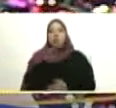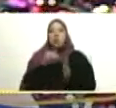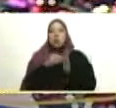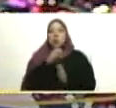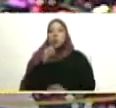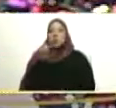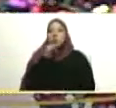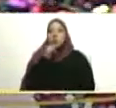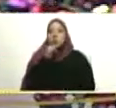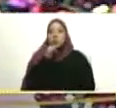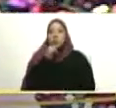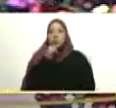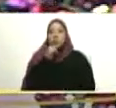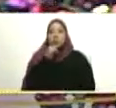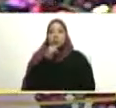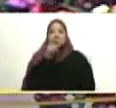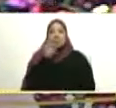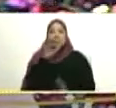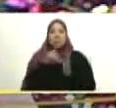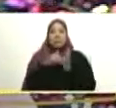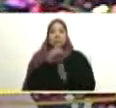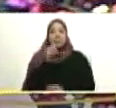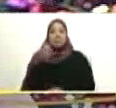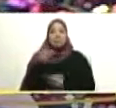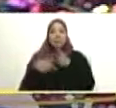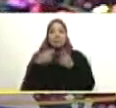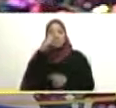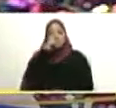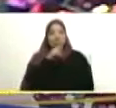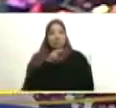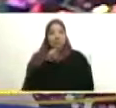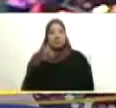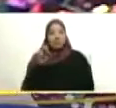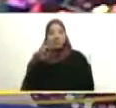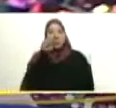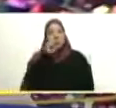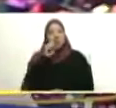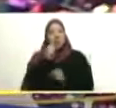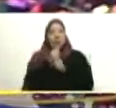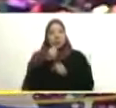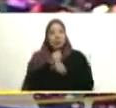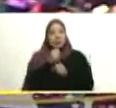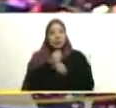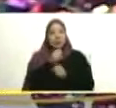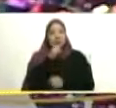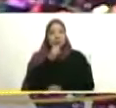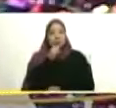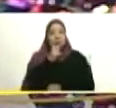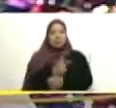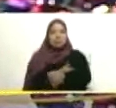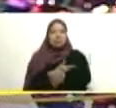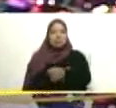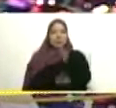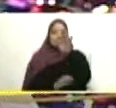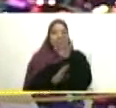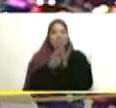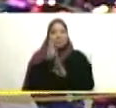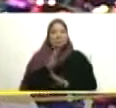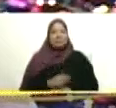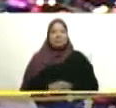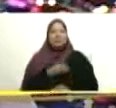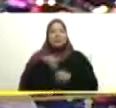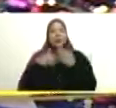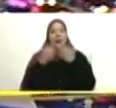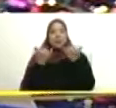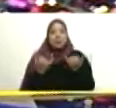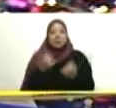las 3.500.000. Entre el año 20, el año 21 y seguimos avanzando hasta